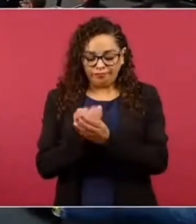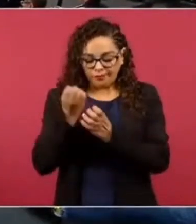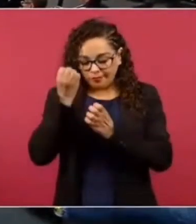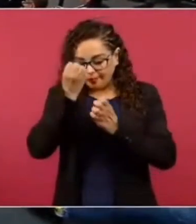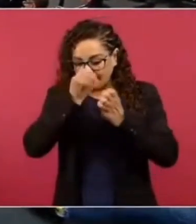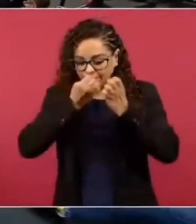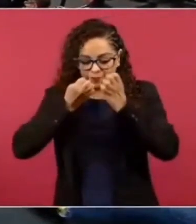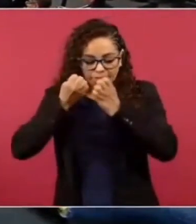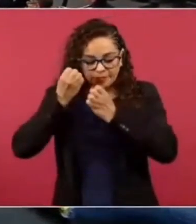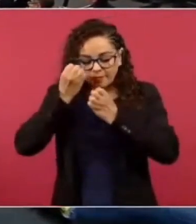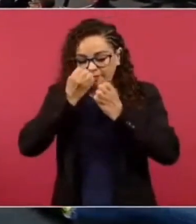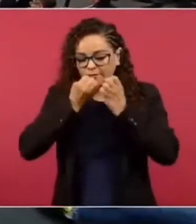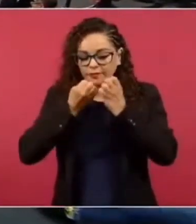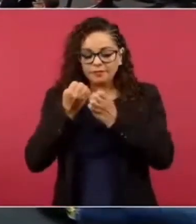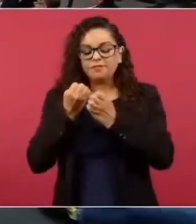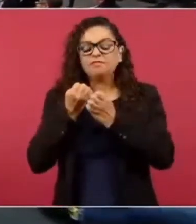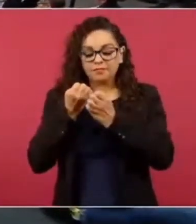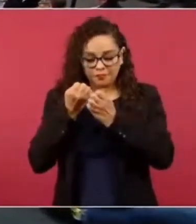se probó la redacción